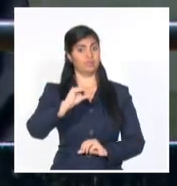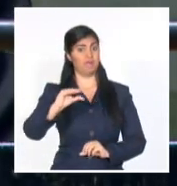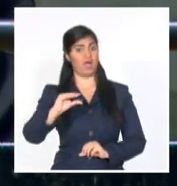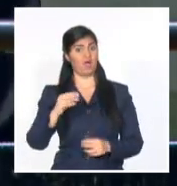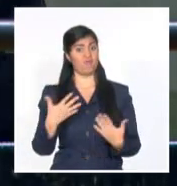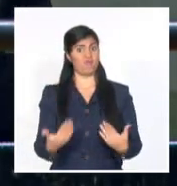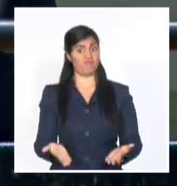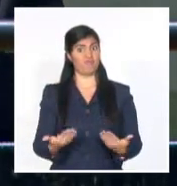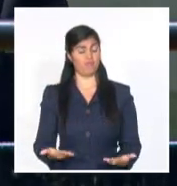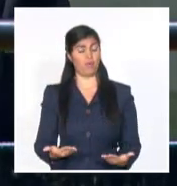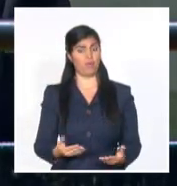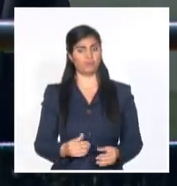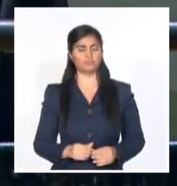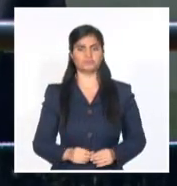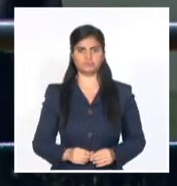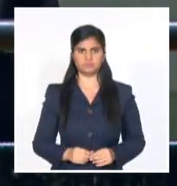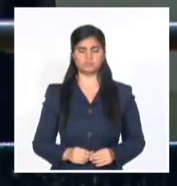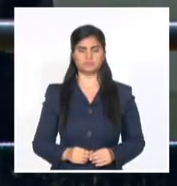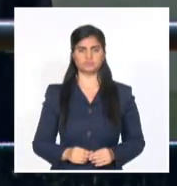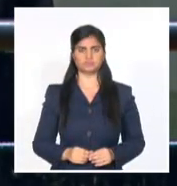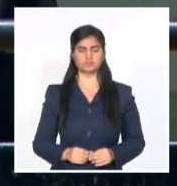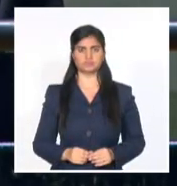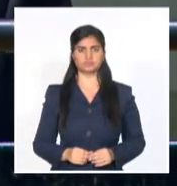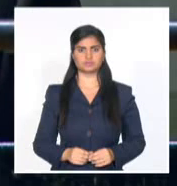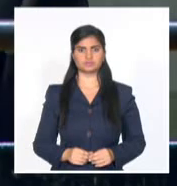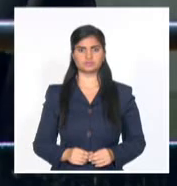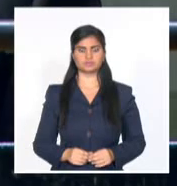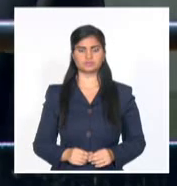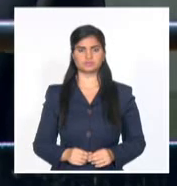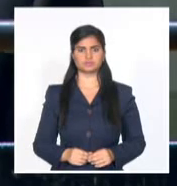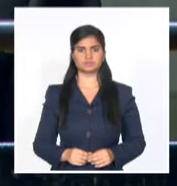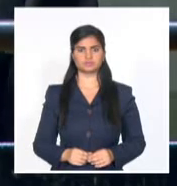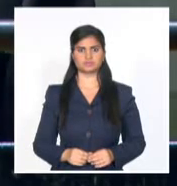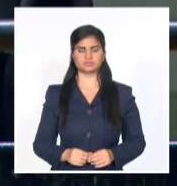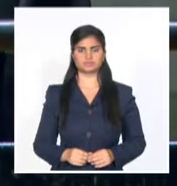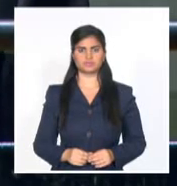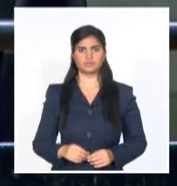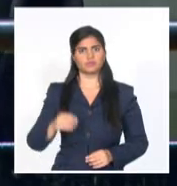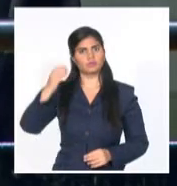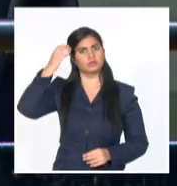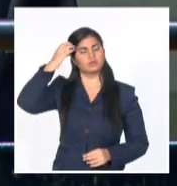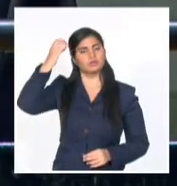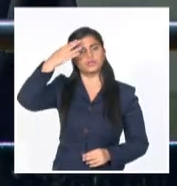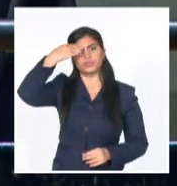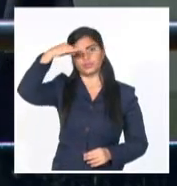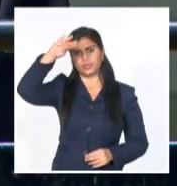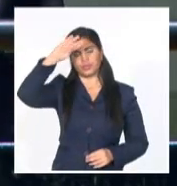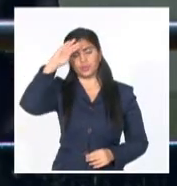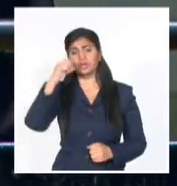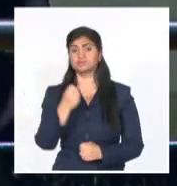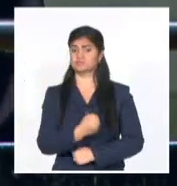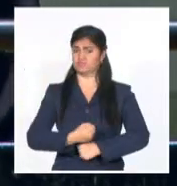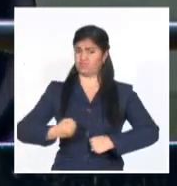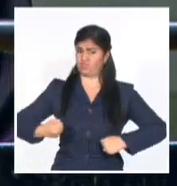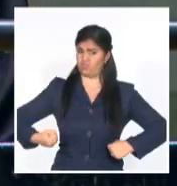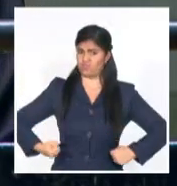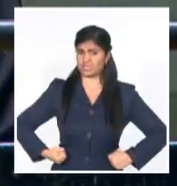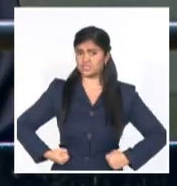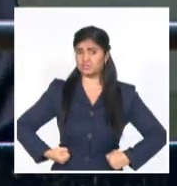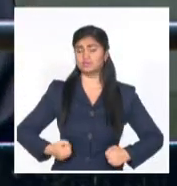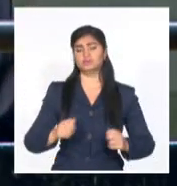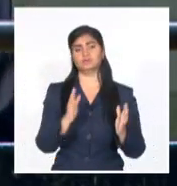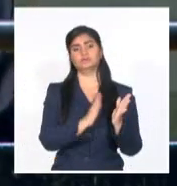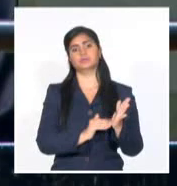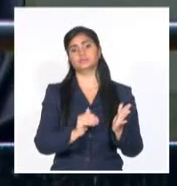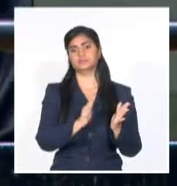El gobierno hace grandes esfuerzos para garantizar la canasta alimenticia familiar